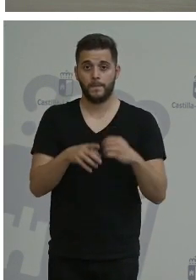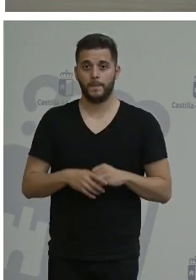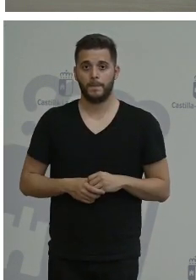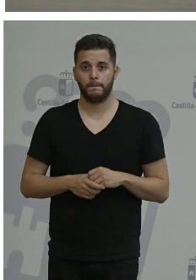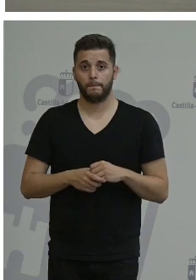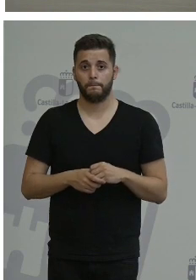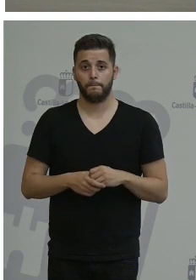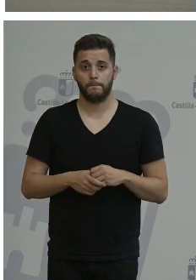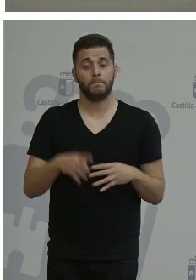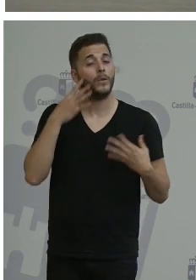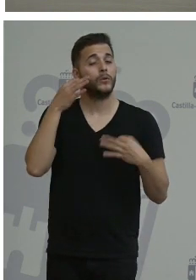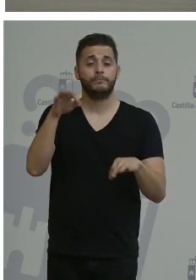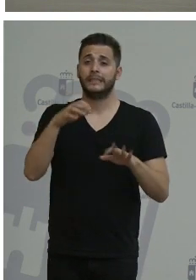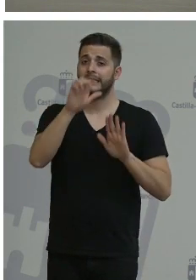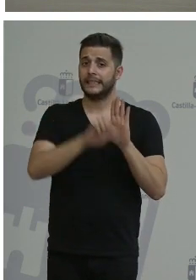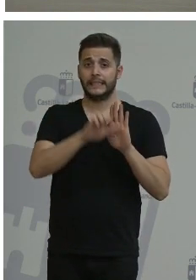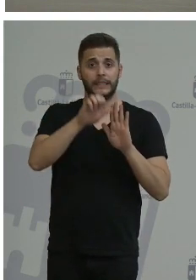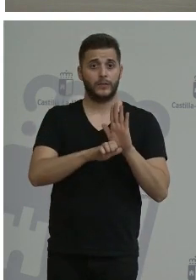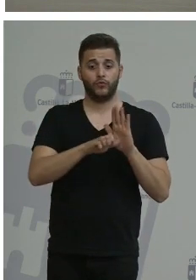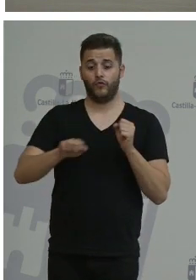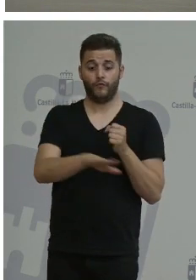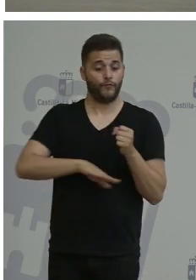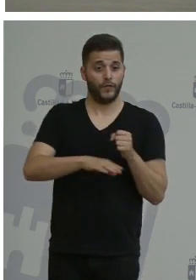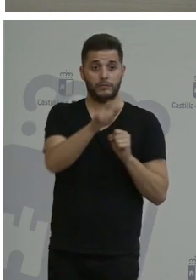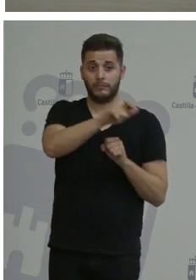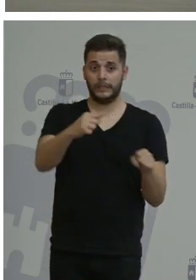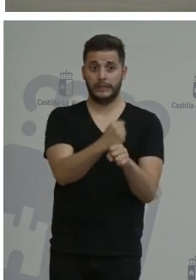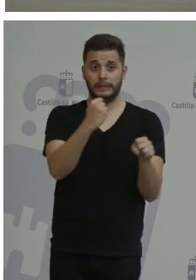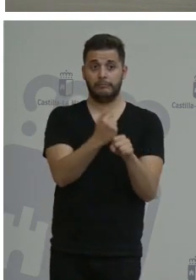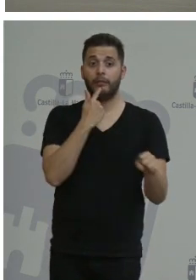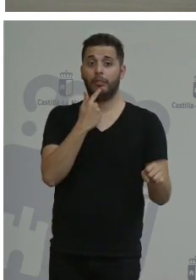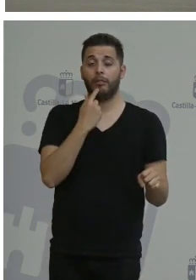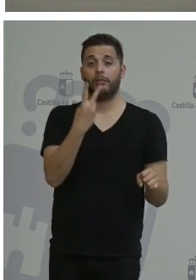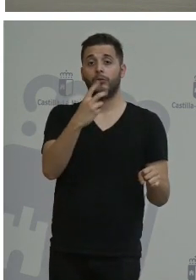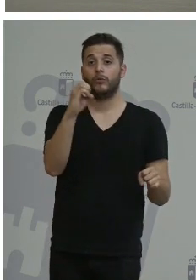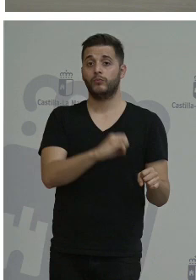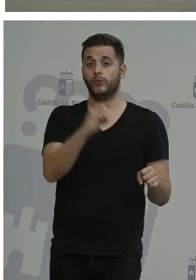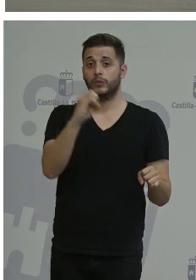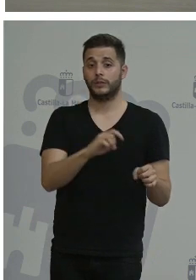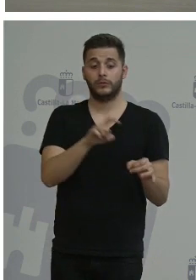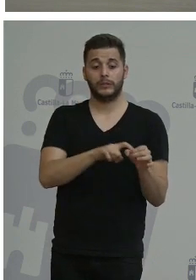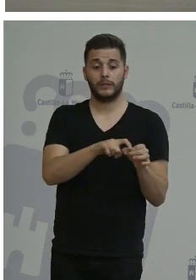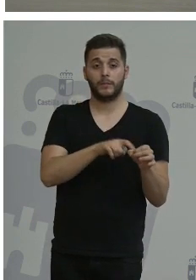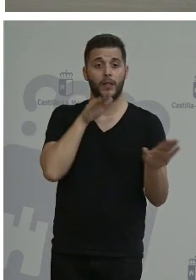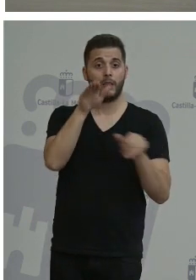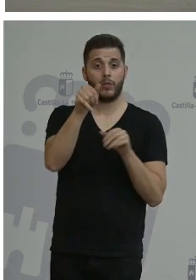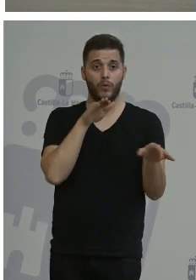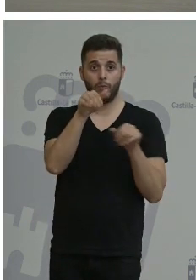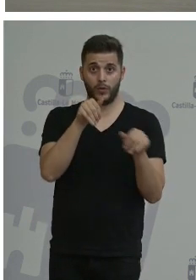Lógicamente, el Estatuto Básico del Empleado Público habla del 2% de las plazas convocadas.